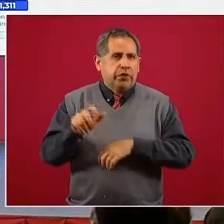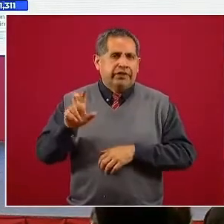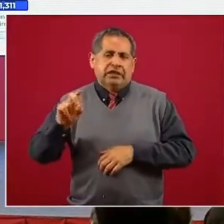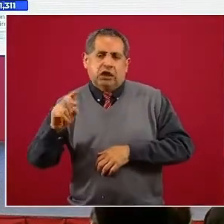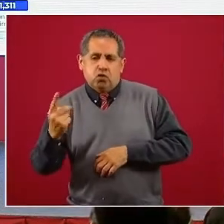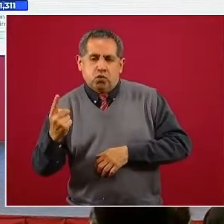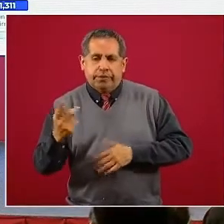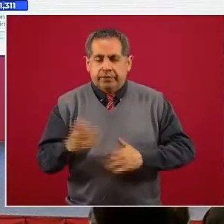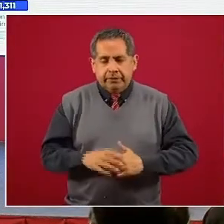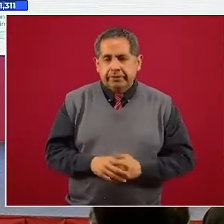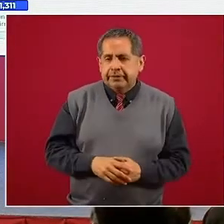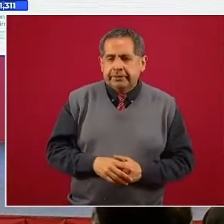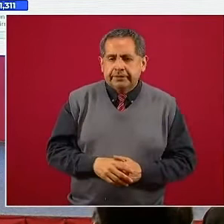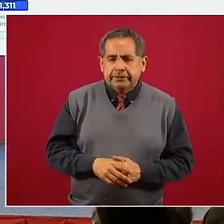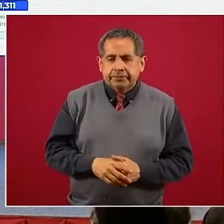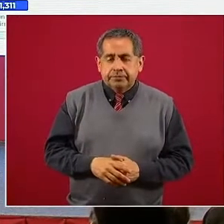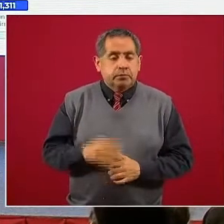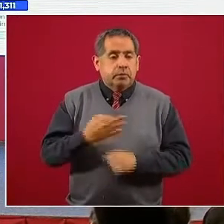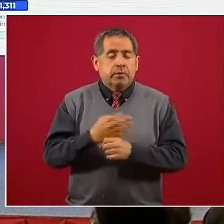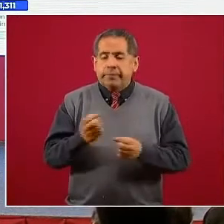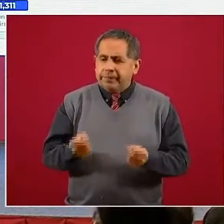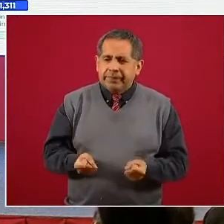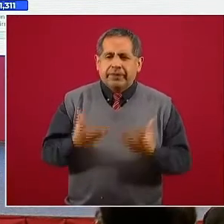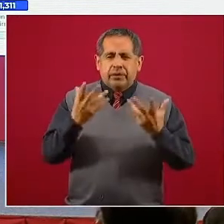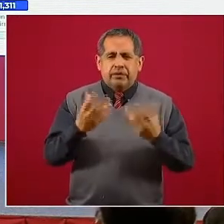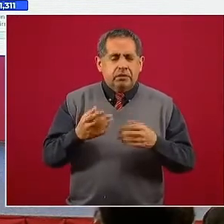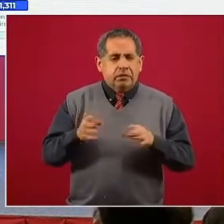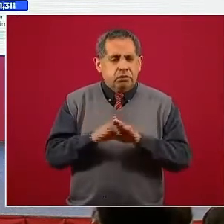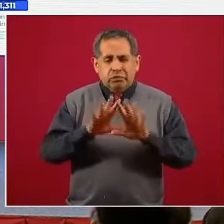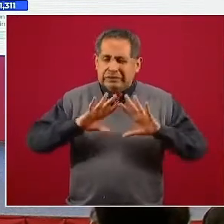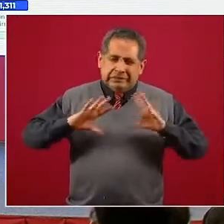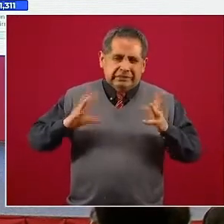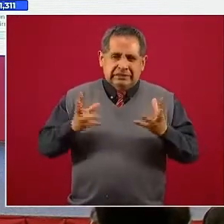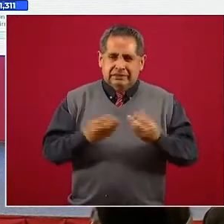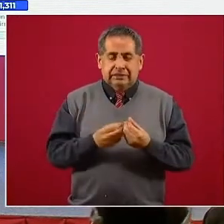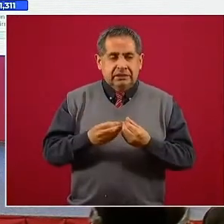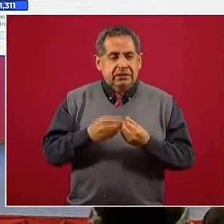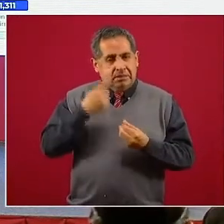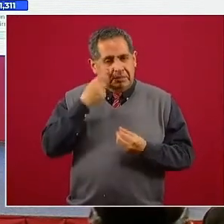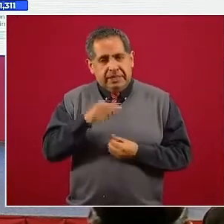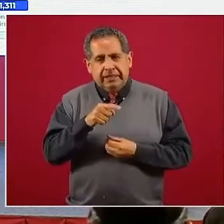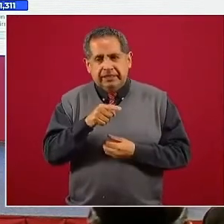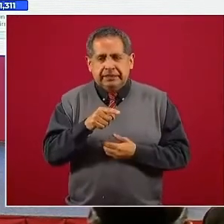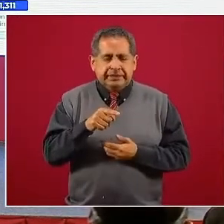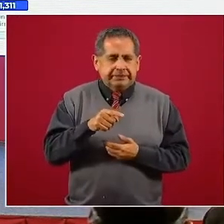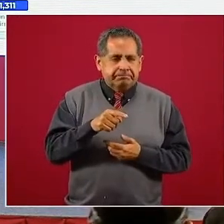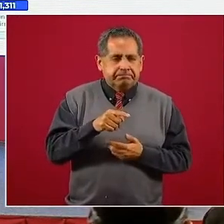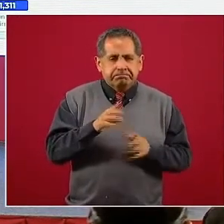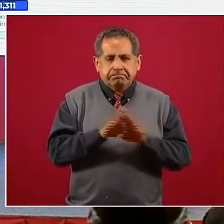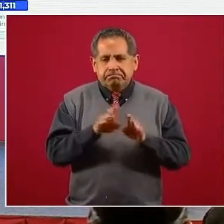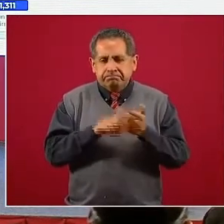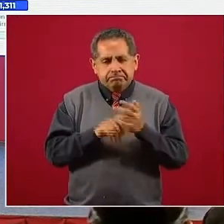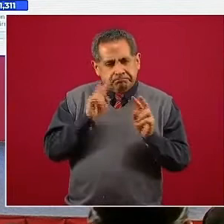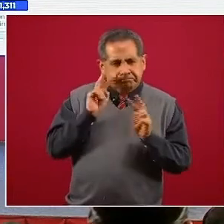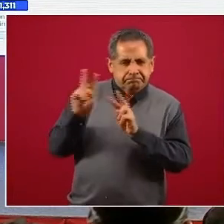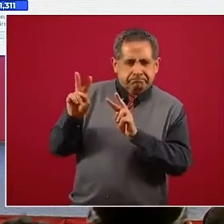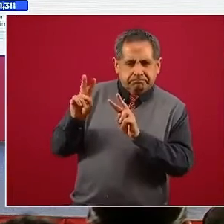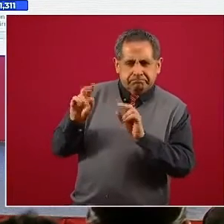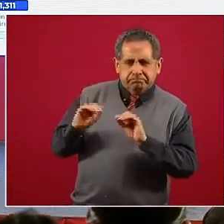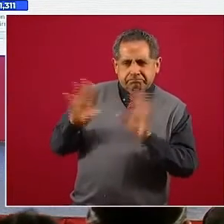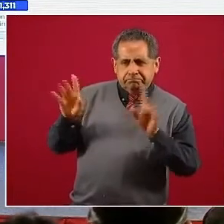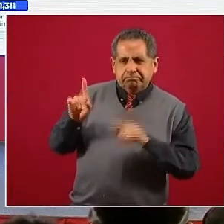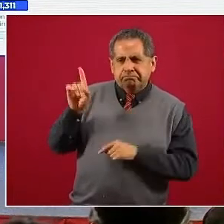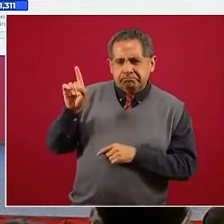31. Los casos en su momento acumulados para cada una de las clasificaciones los pueden observar